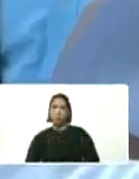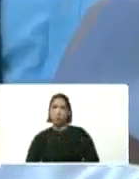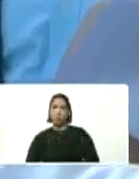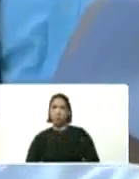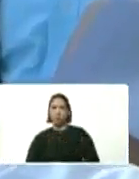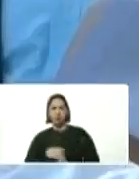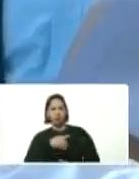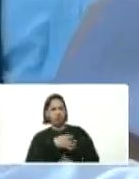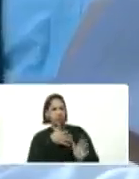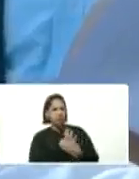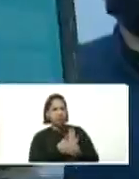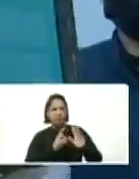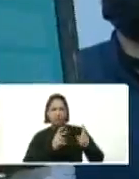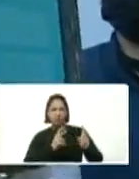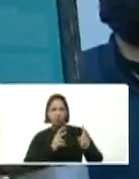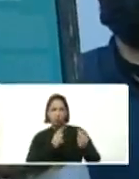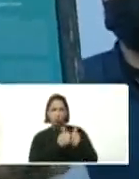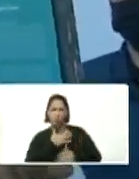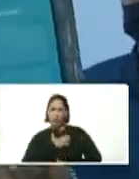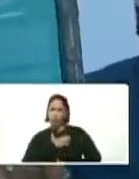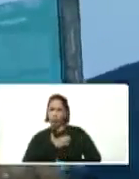El monstruo y sus entrañas, tiene que ver conmigo.